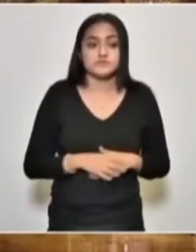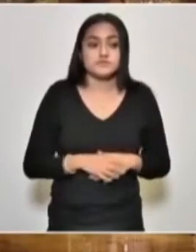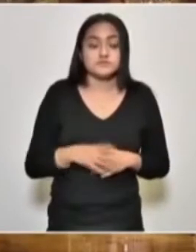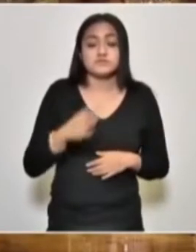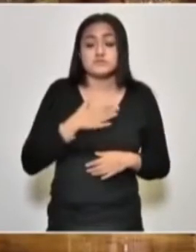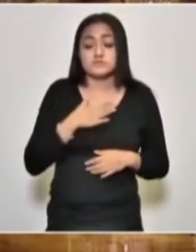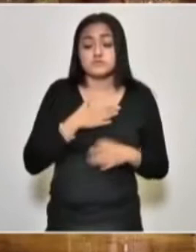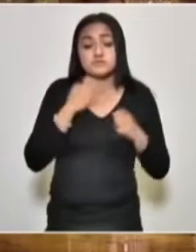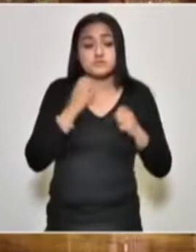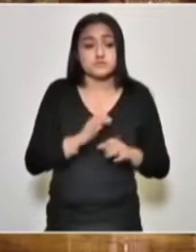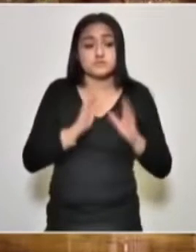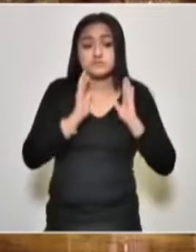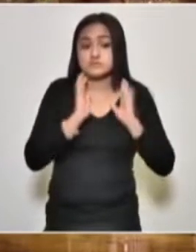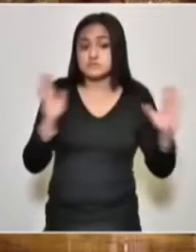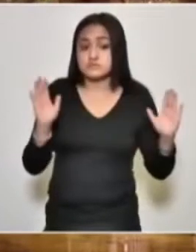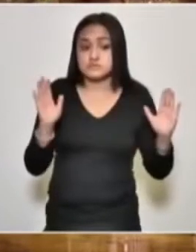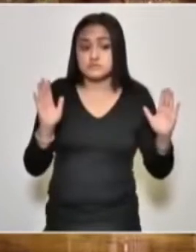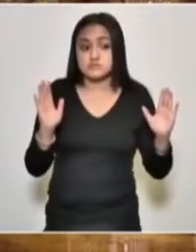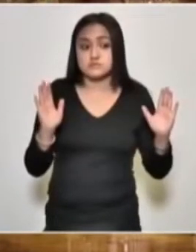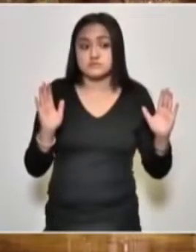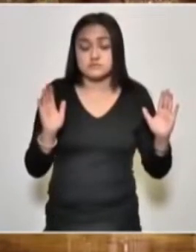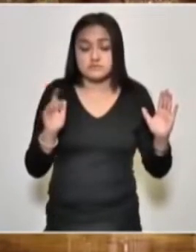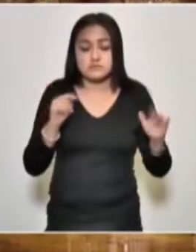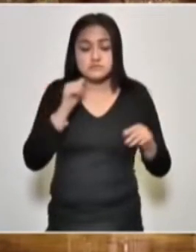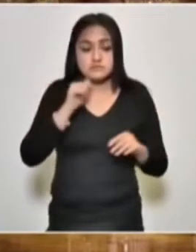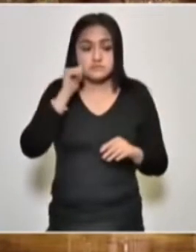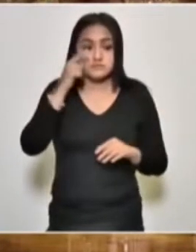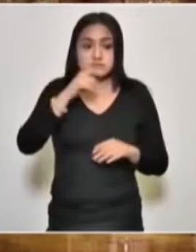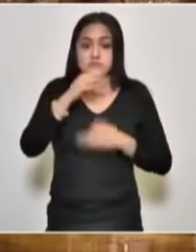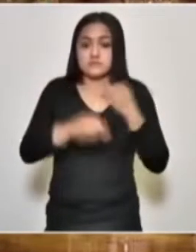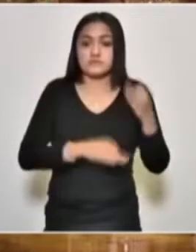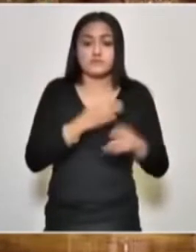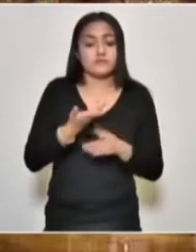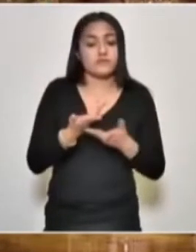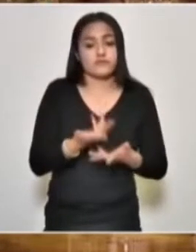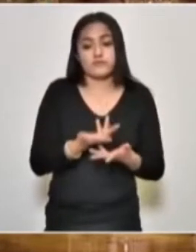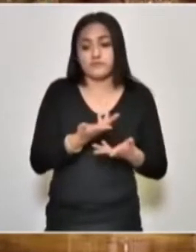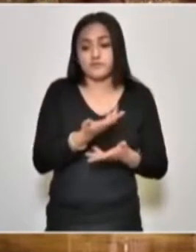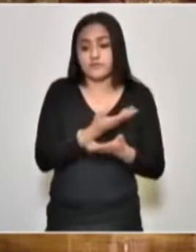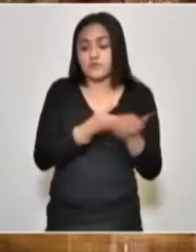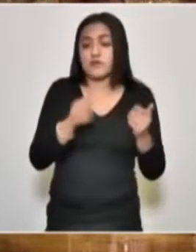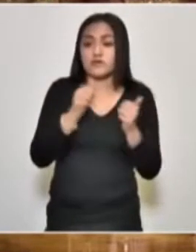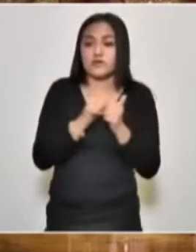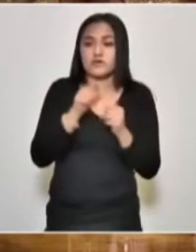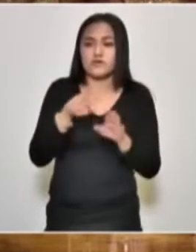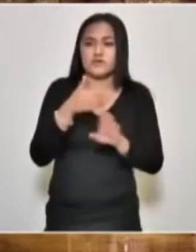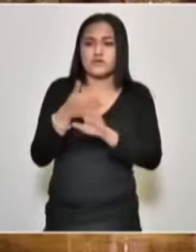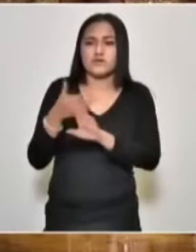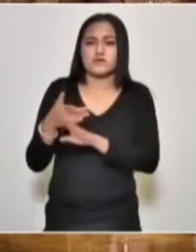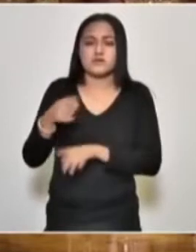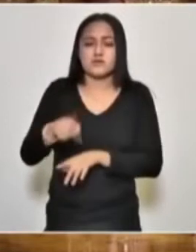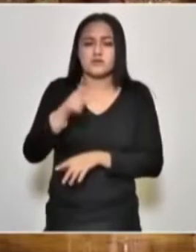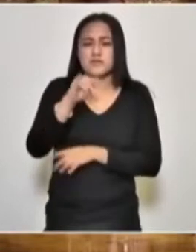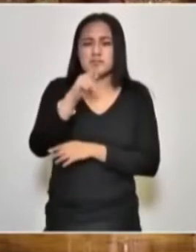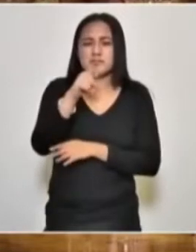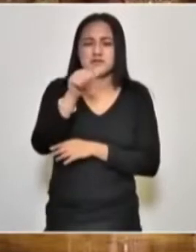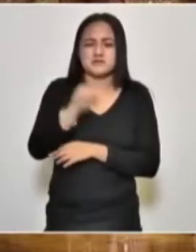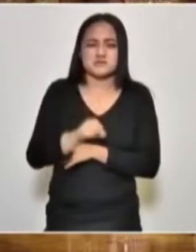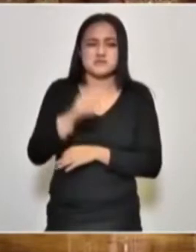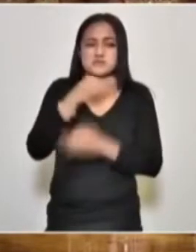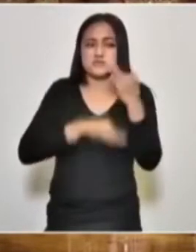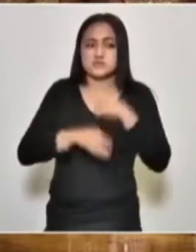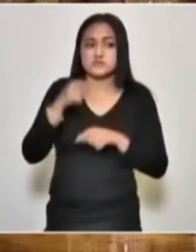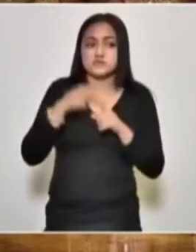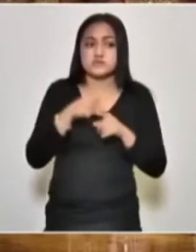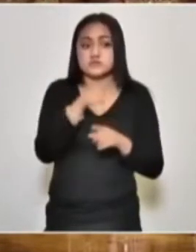Entonces nosotros estamos actuando. Ayer ordené todo un operativo contra las pipas. Todas las pipas